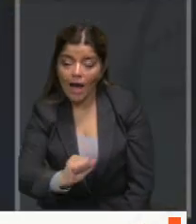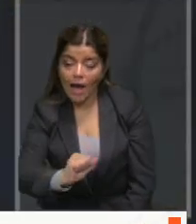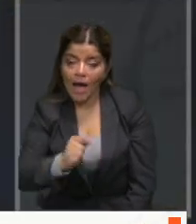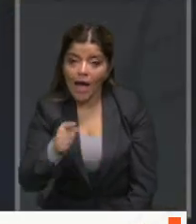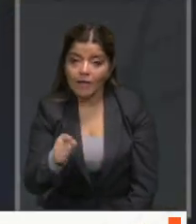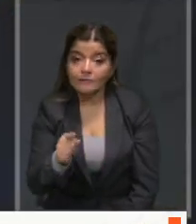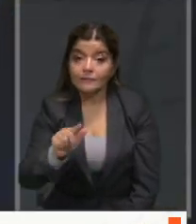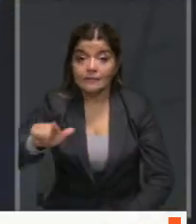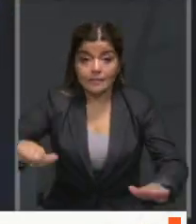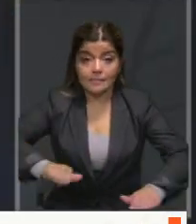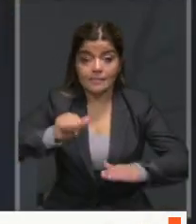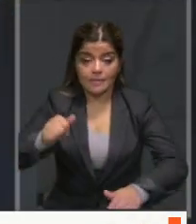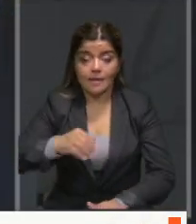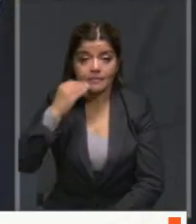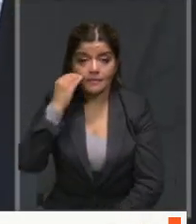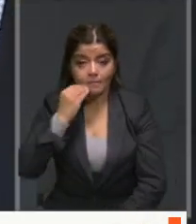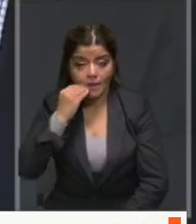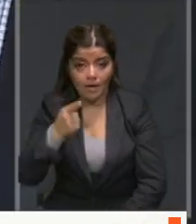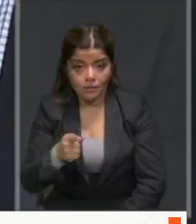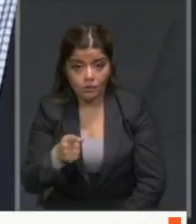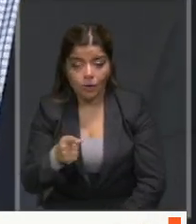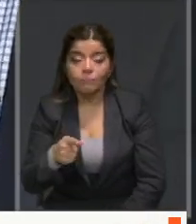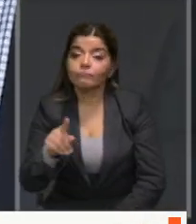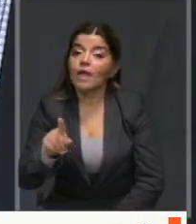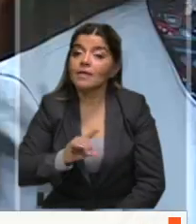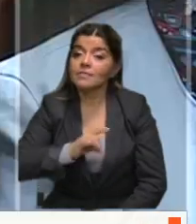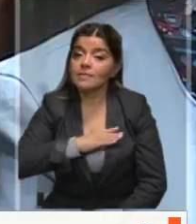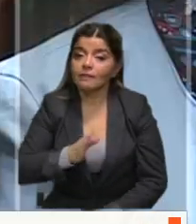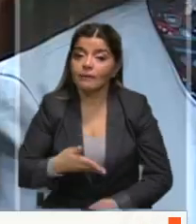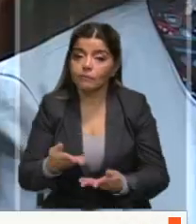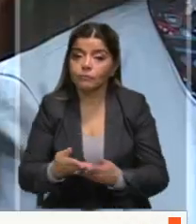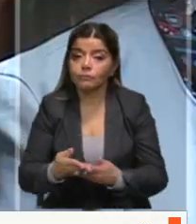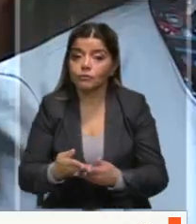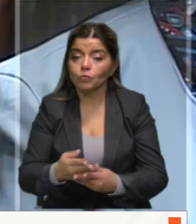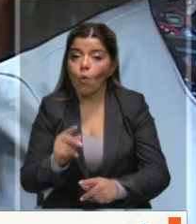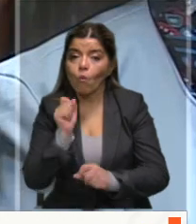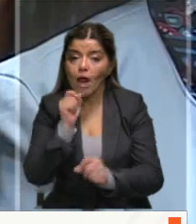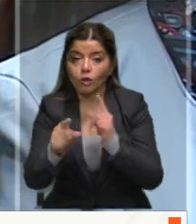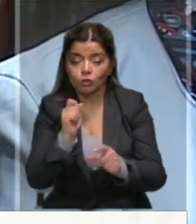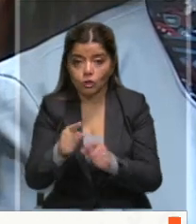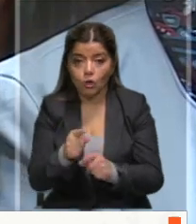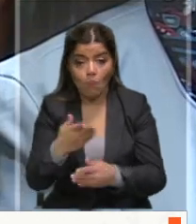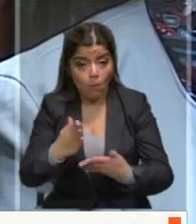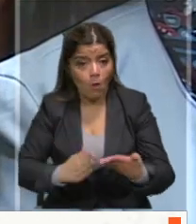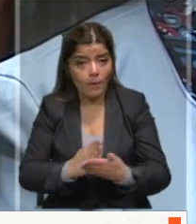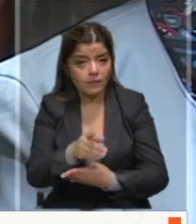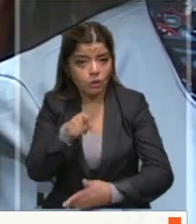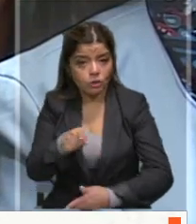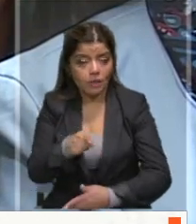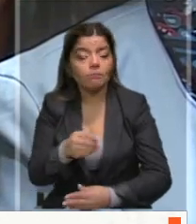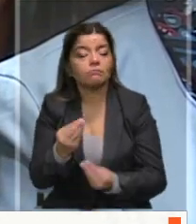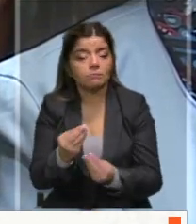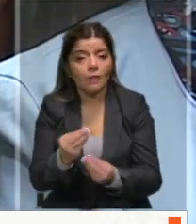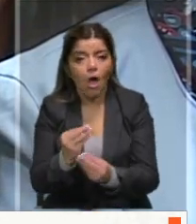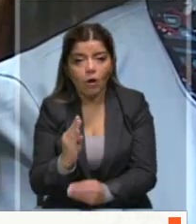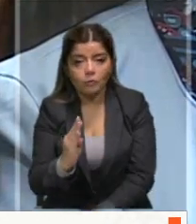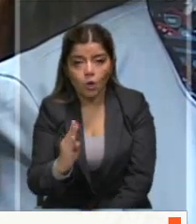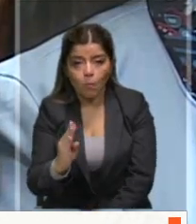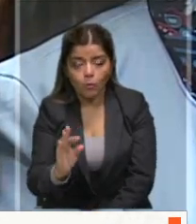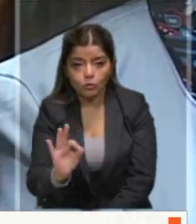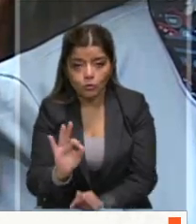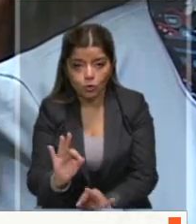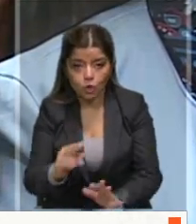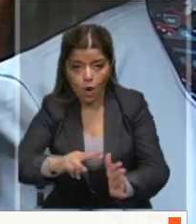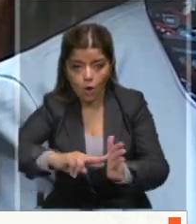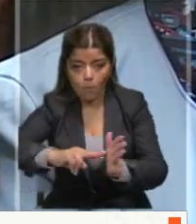en Chile vamos no descartan una acusación constitucional vamos a partir por esta interpelación Pero por supuesto que si los problemas